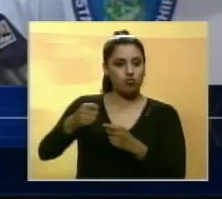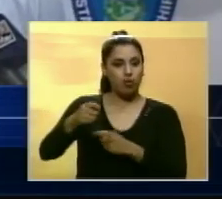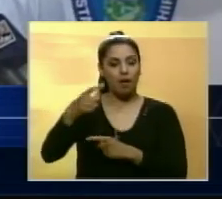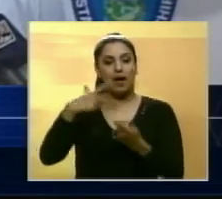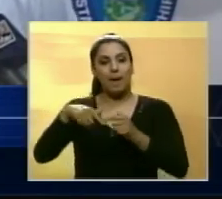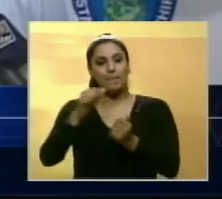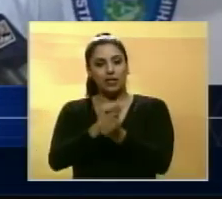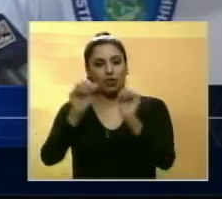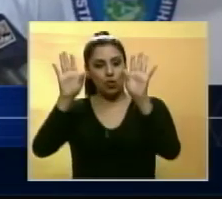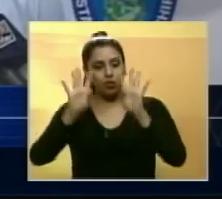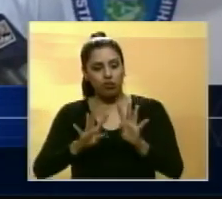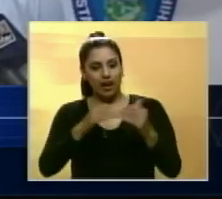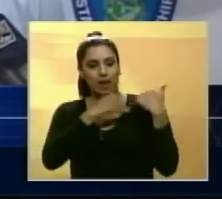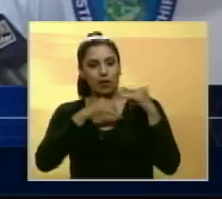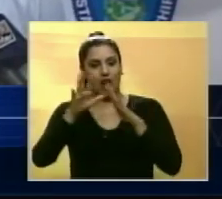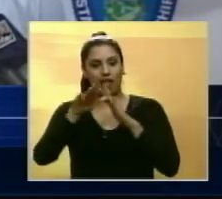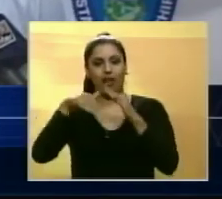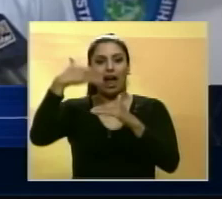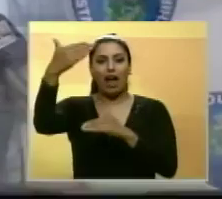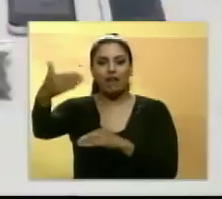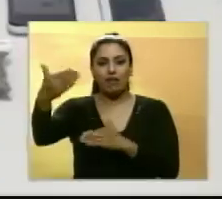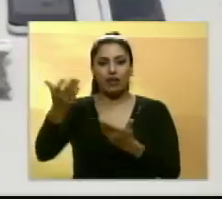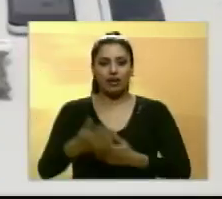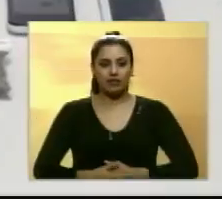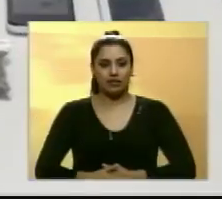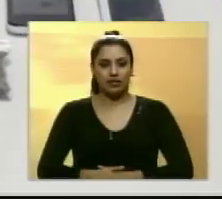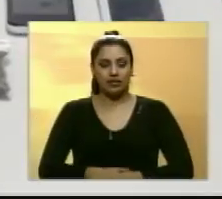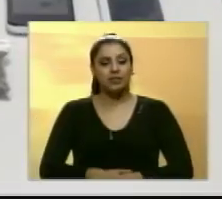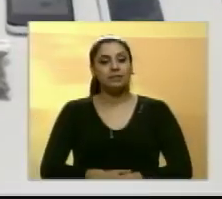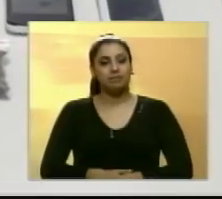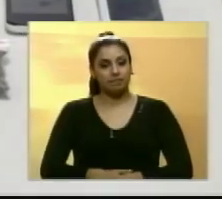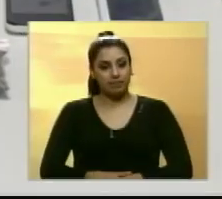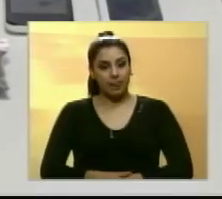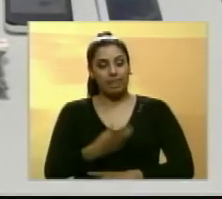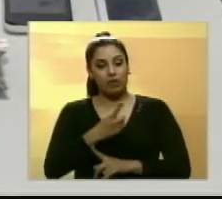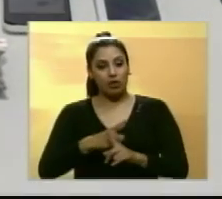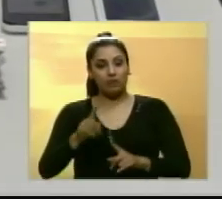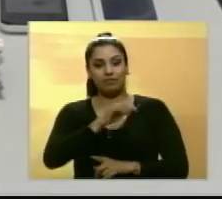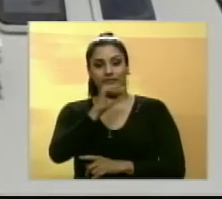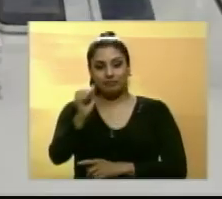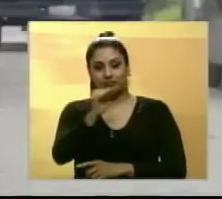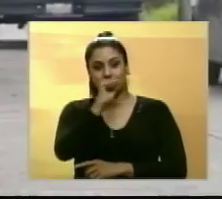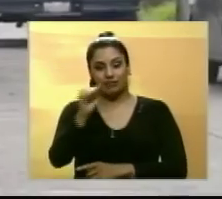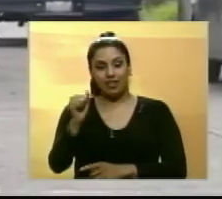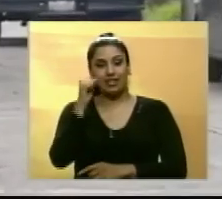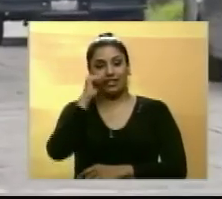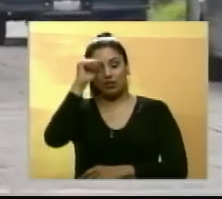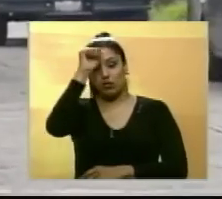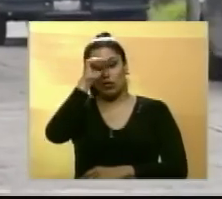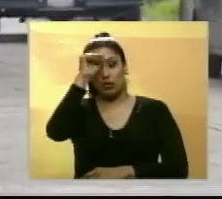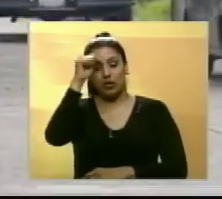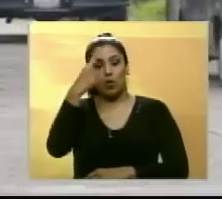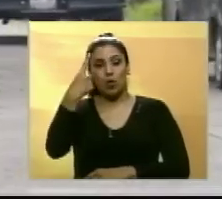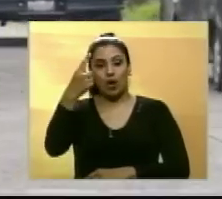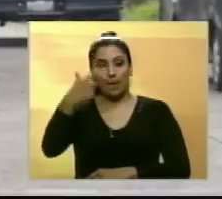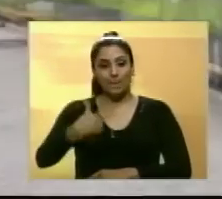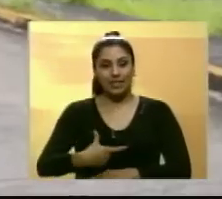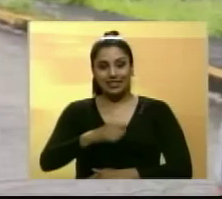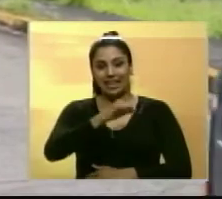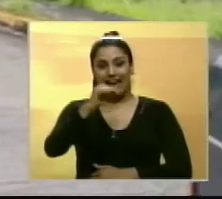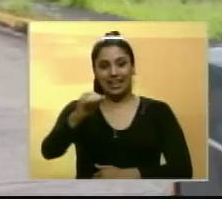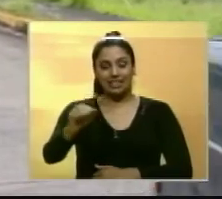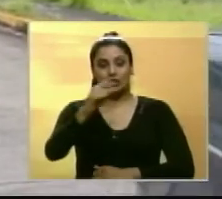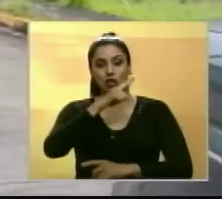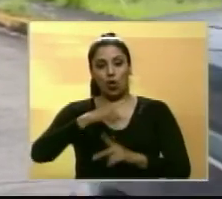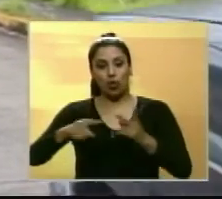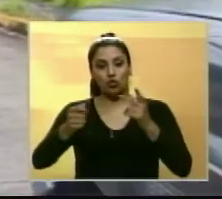estos celulares a los calabozos del retén policial. En cuanto al índice de criminalidad, este fin de semana una persona fue asesinada